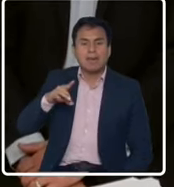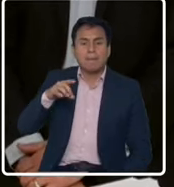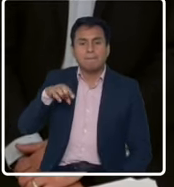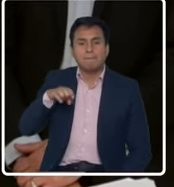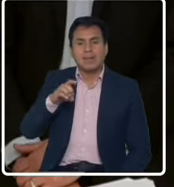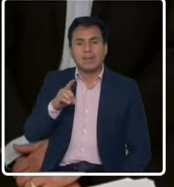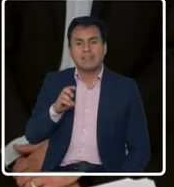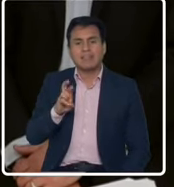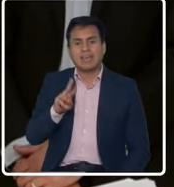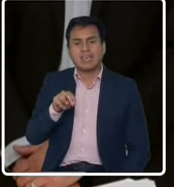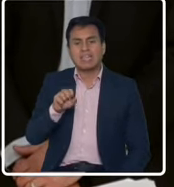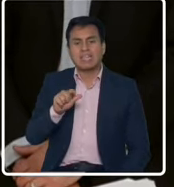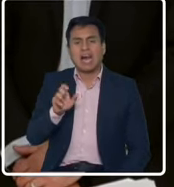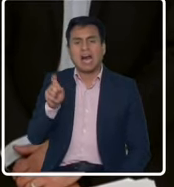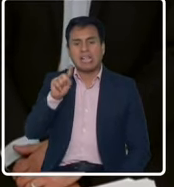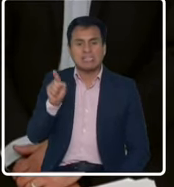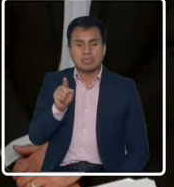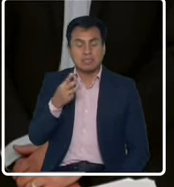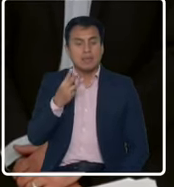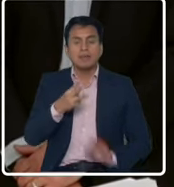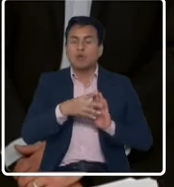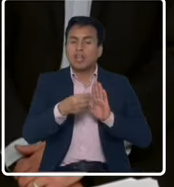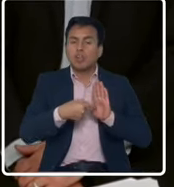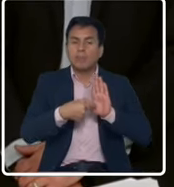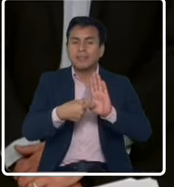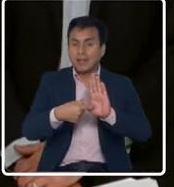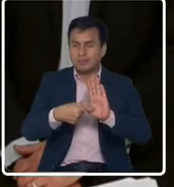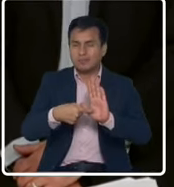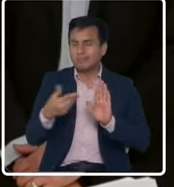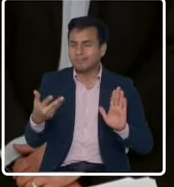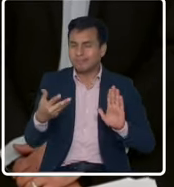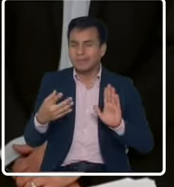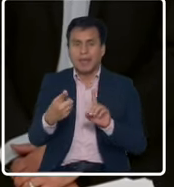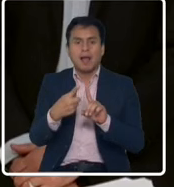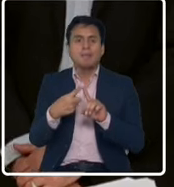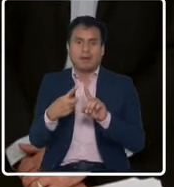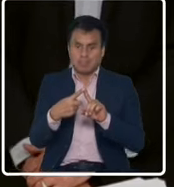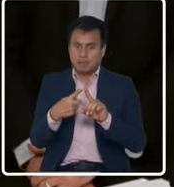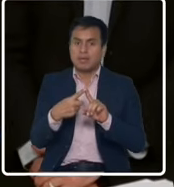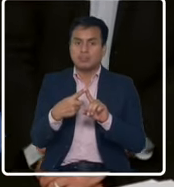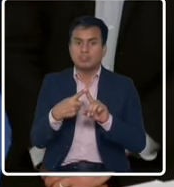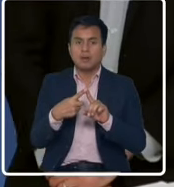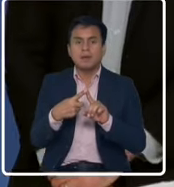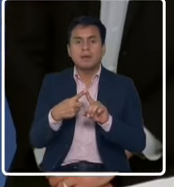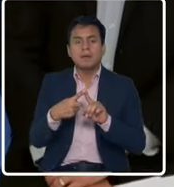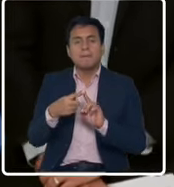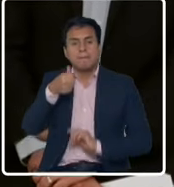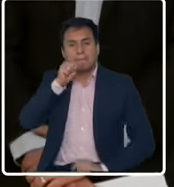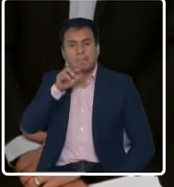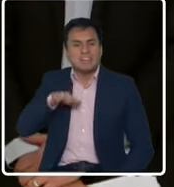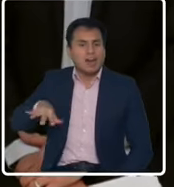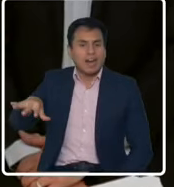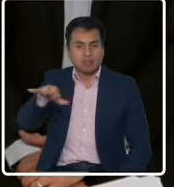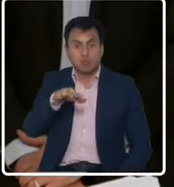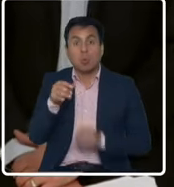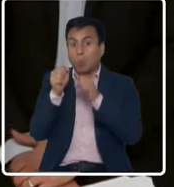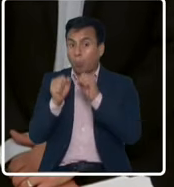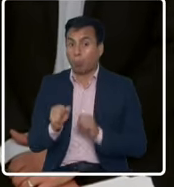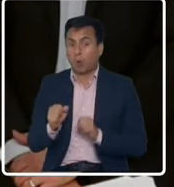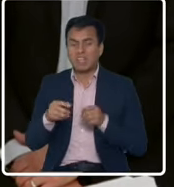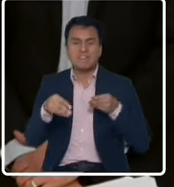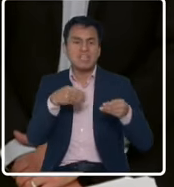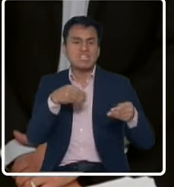pedernales y el tercer modelo que planteamos tiene que ver con la participación de privados quienes pueden de